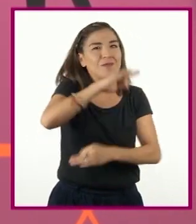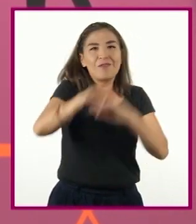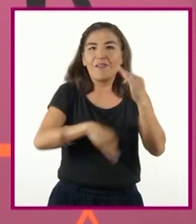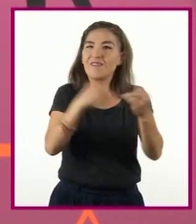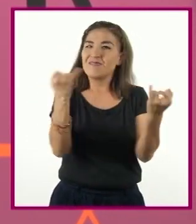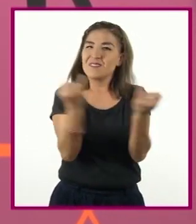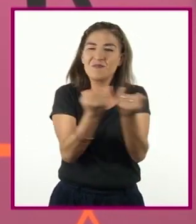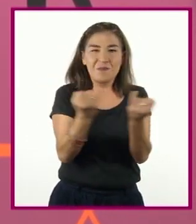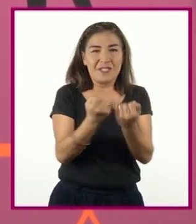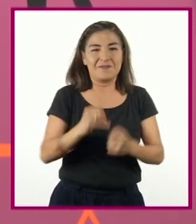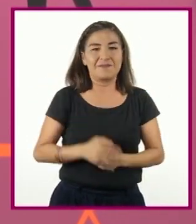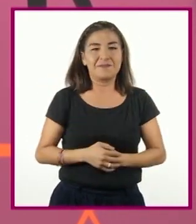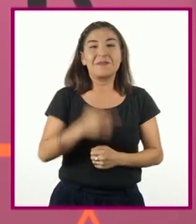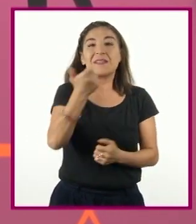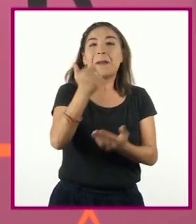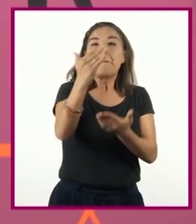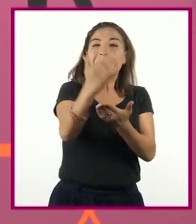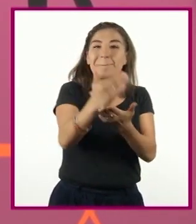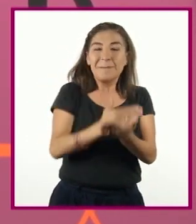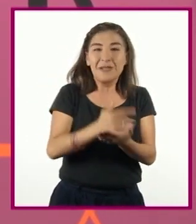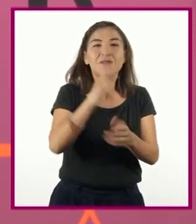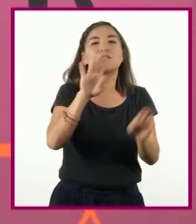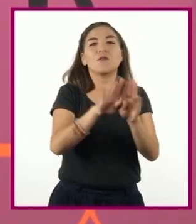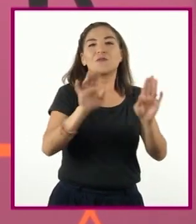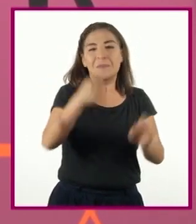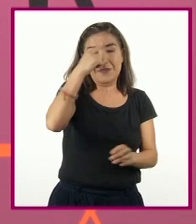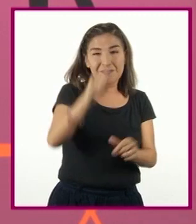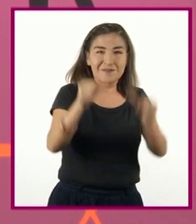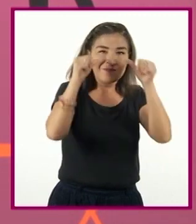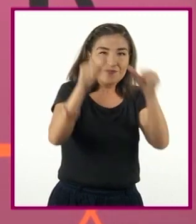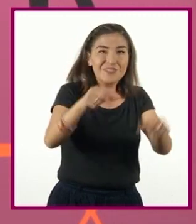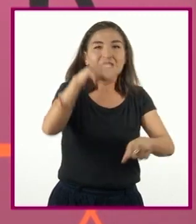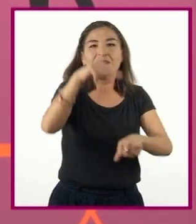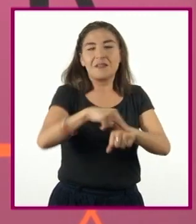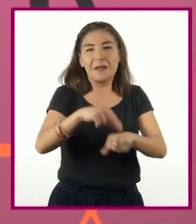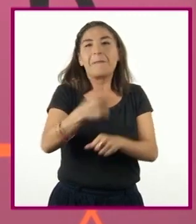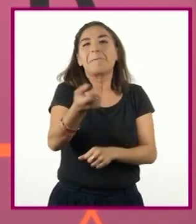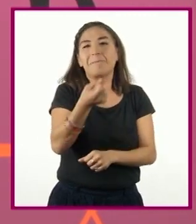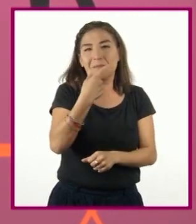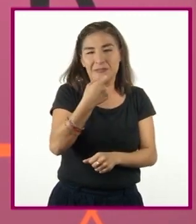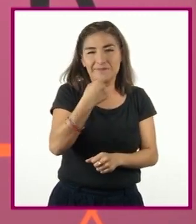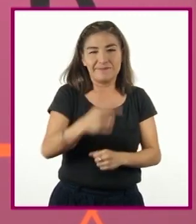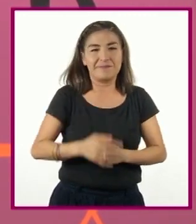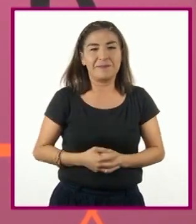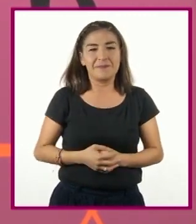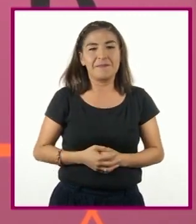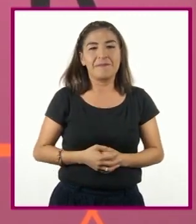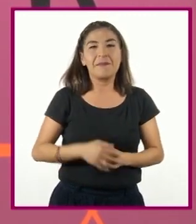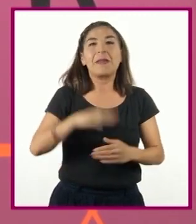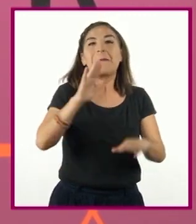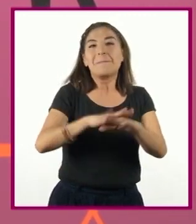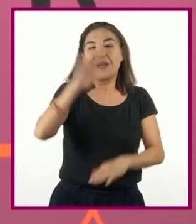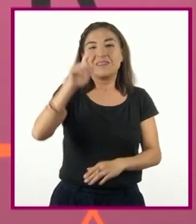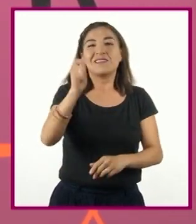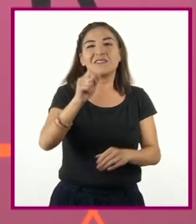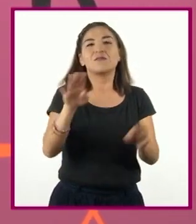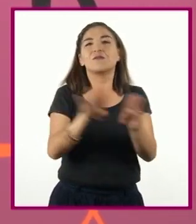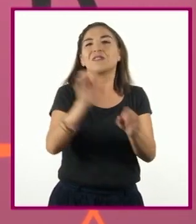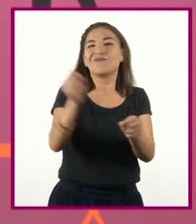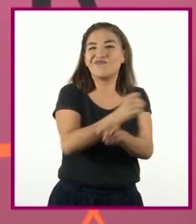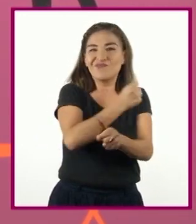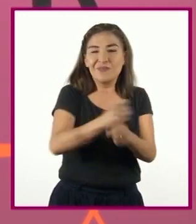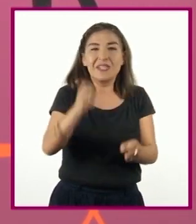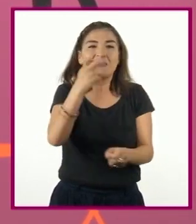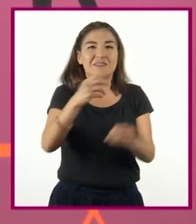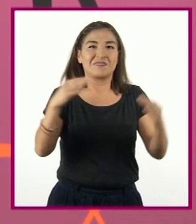población, disminución en la accesibilidad de servicios de salud y medicamentos, incremento de la violencia doméstica